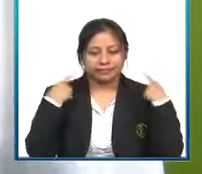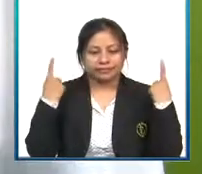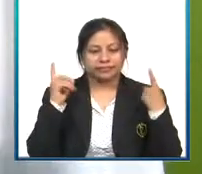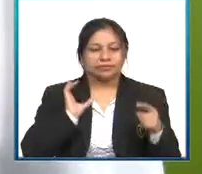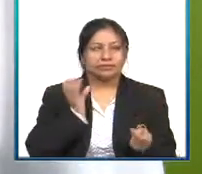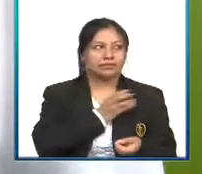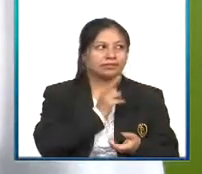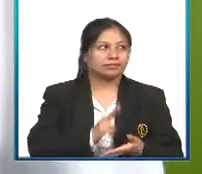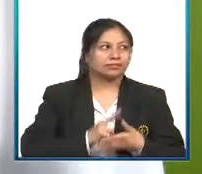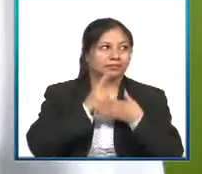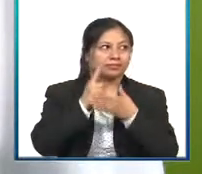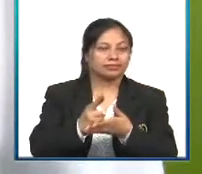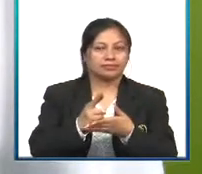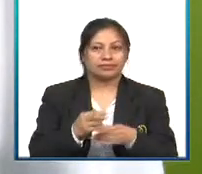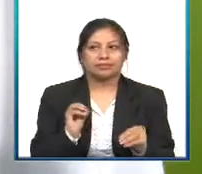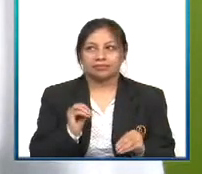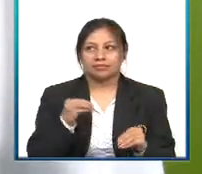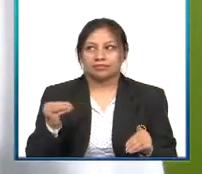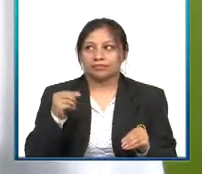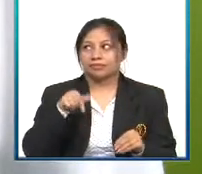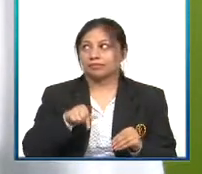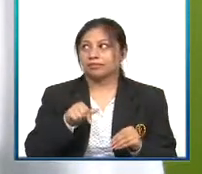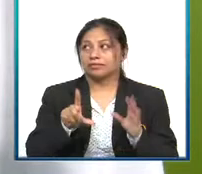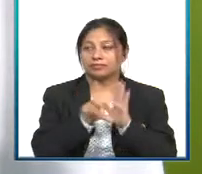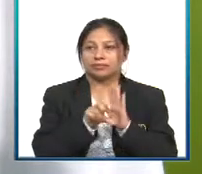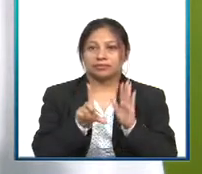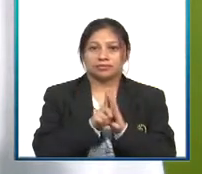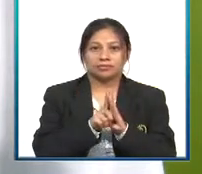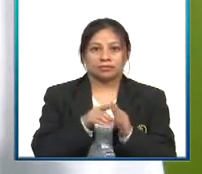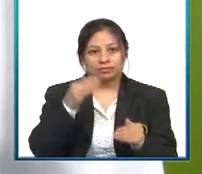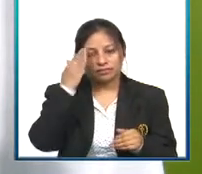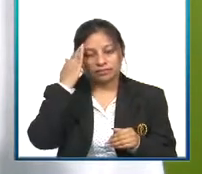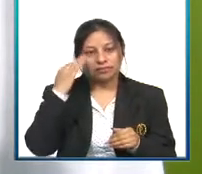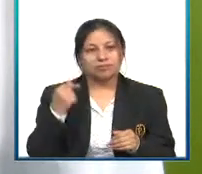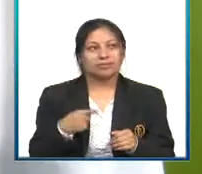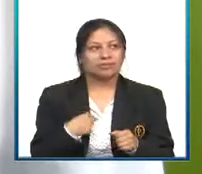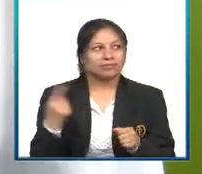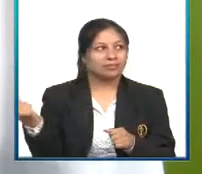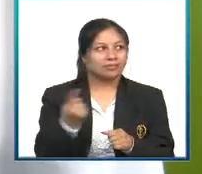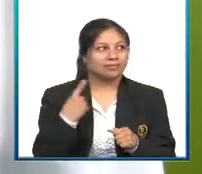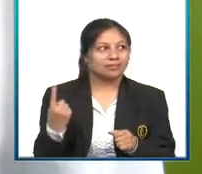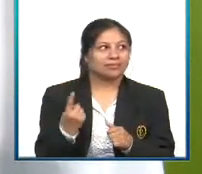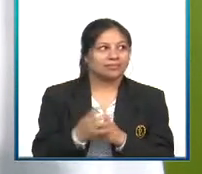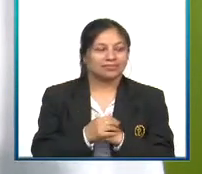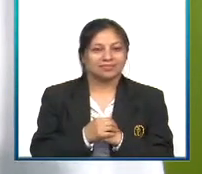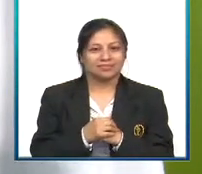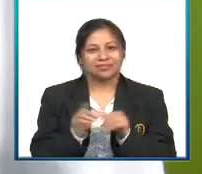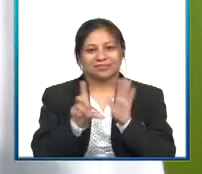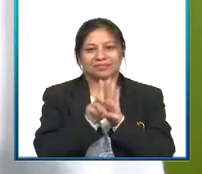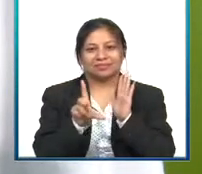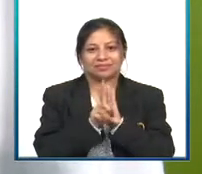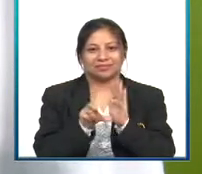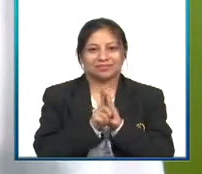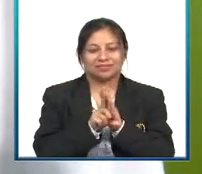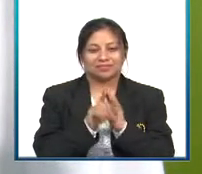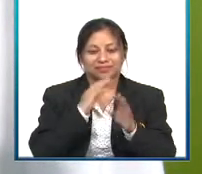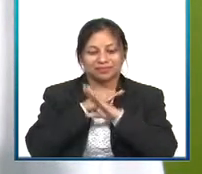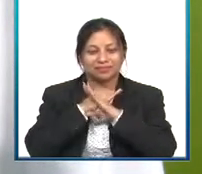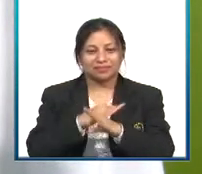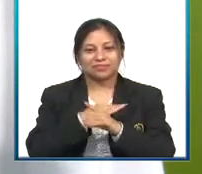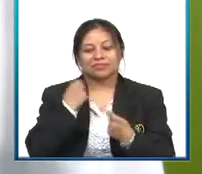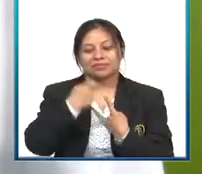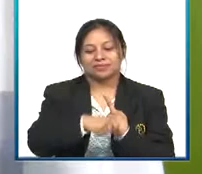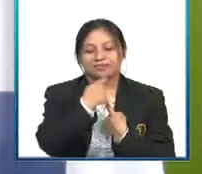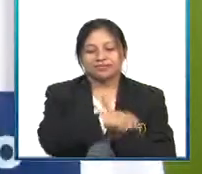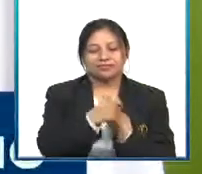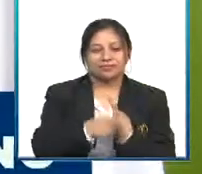de la República de Guatemala, que en esta última legislatura consideró importante legislar sobre la protección del plátano